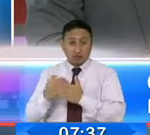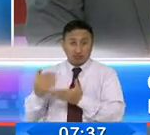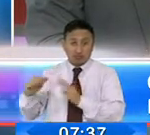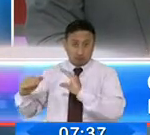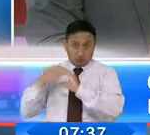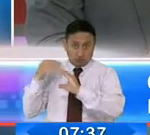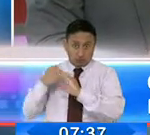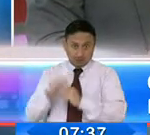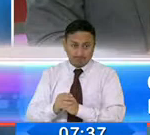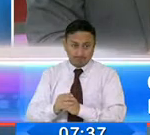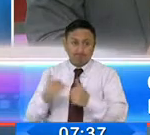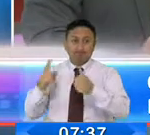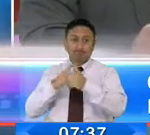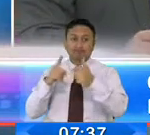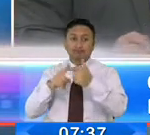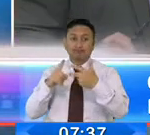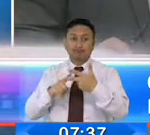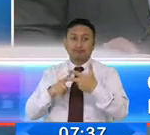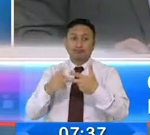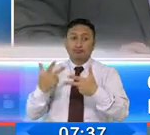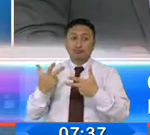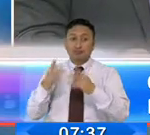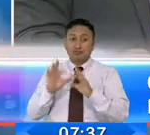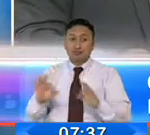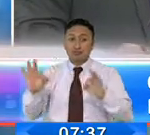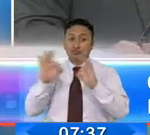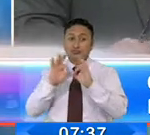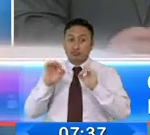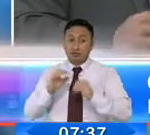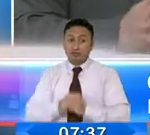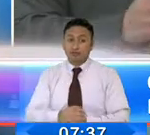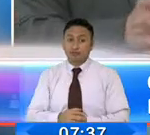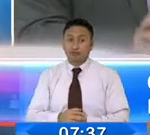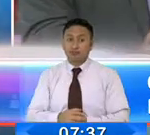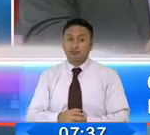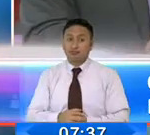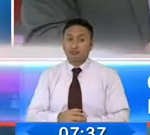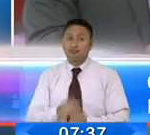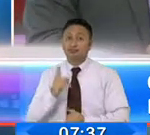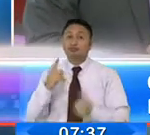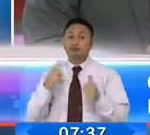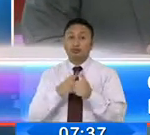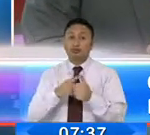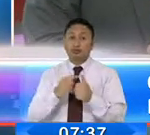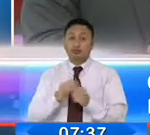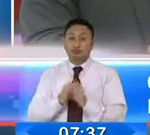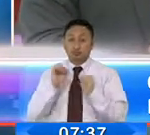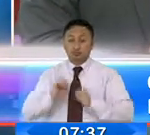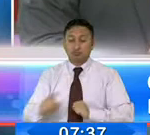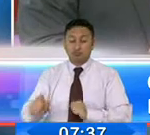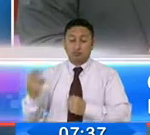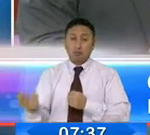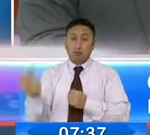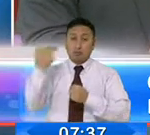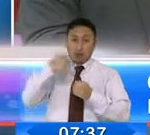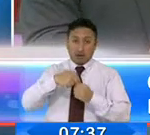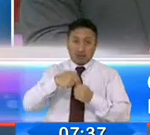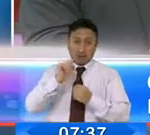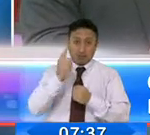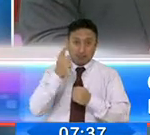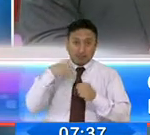pasos fundamentales, como le dije, para el proceso de postulación. Primero, registrarse como participante en